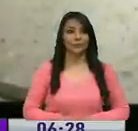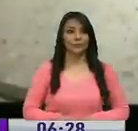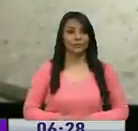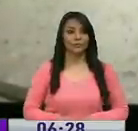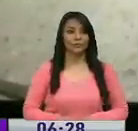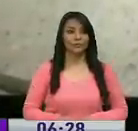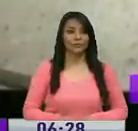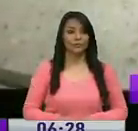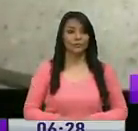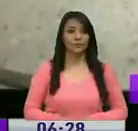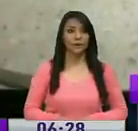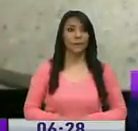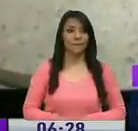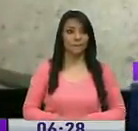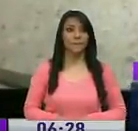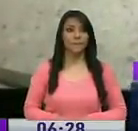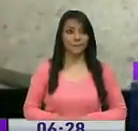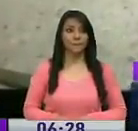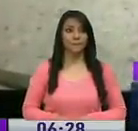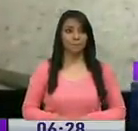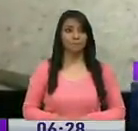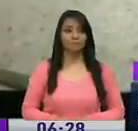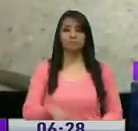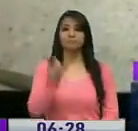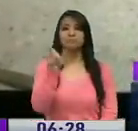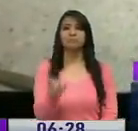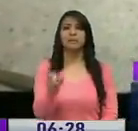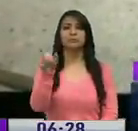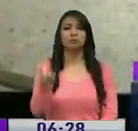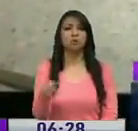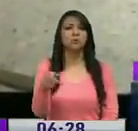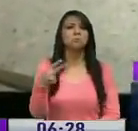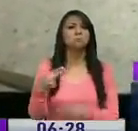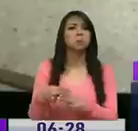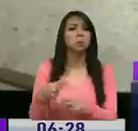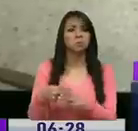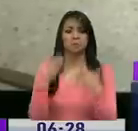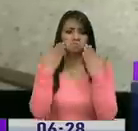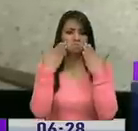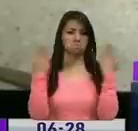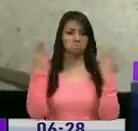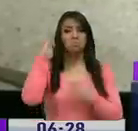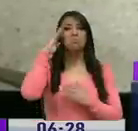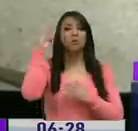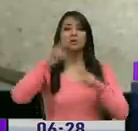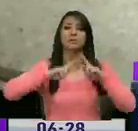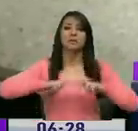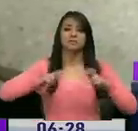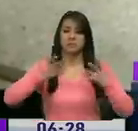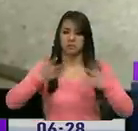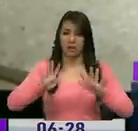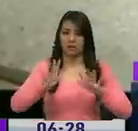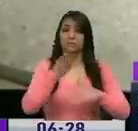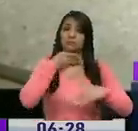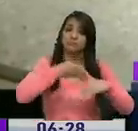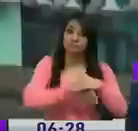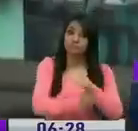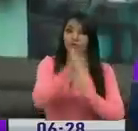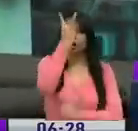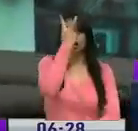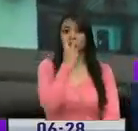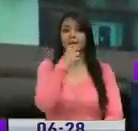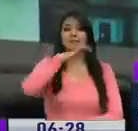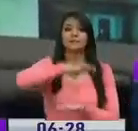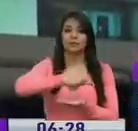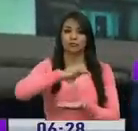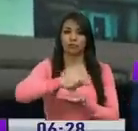fuerte la identidad de los sujetos está siendo investigada por la policía llegaron al hotel ubicado en el centro de la ciudad para